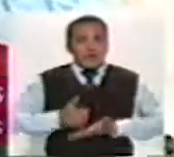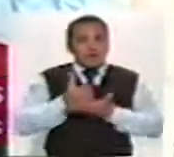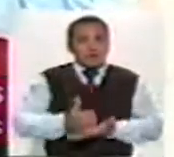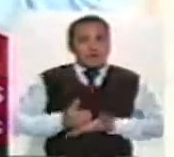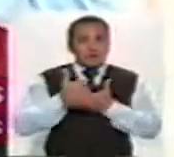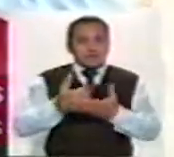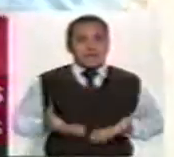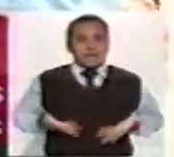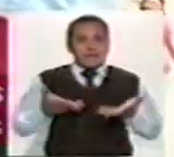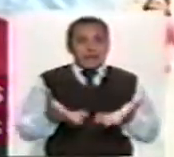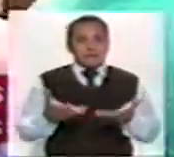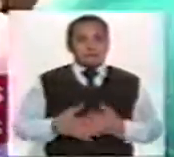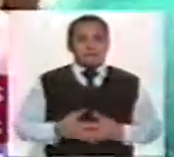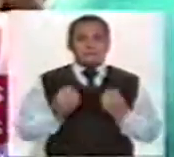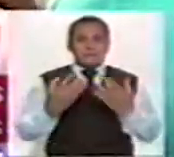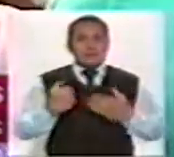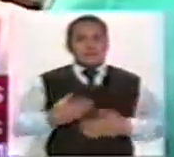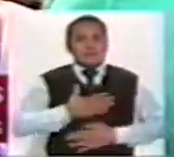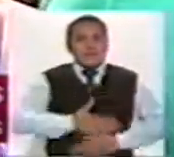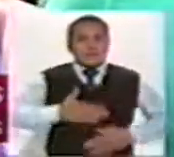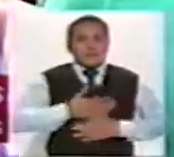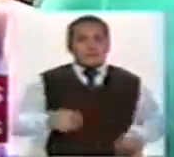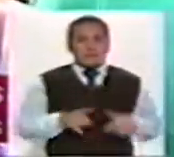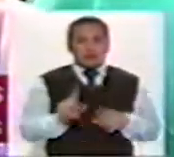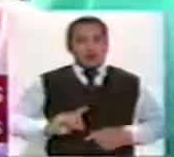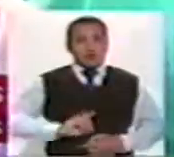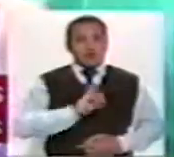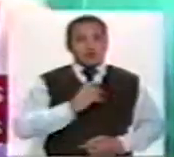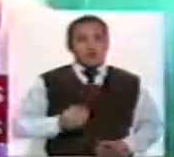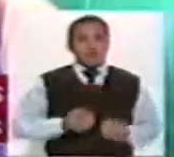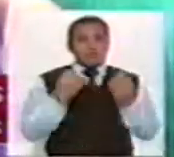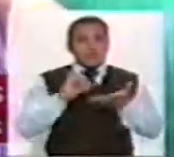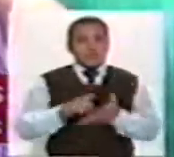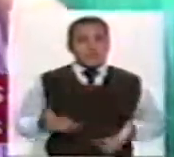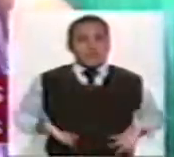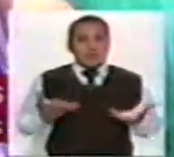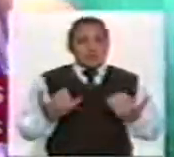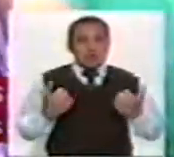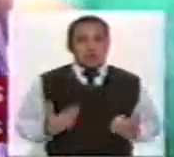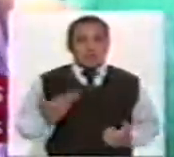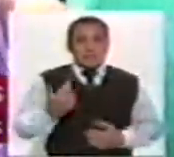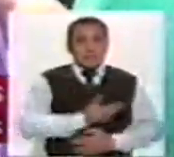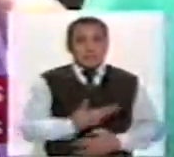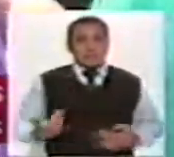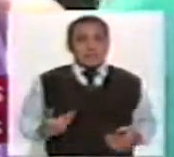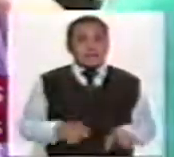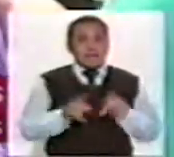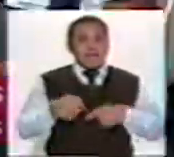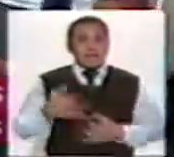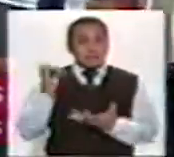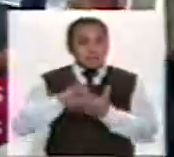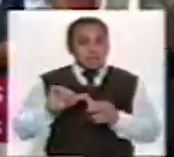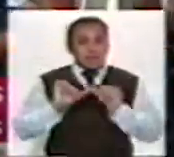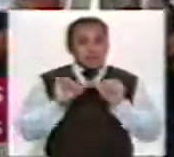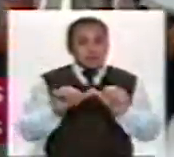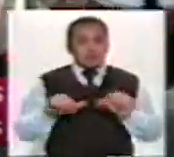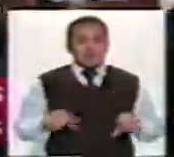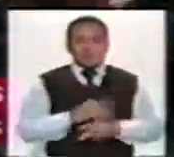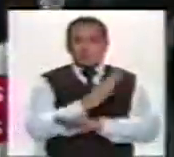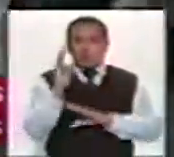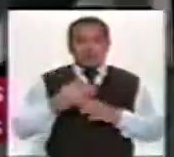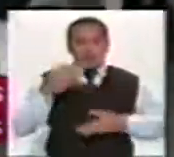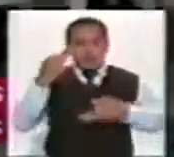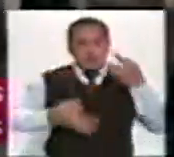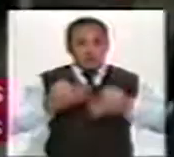vienen recibiendo. Bueno, muy satisfecha y muy orgullosa por lo que está brindando nuestro señor presidente y espero que lo siga haciendo. Dentro del